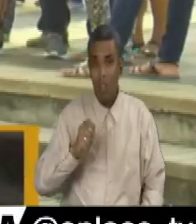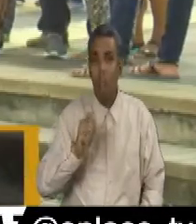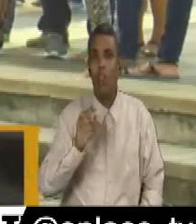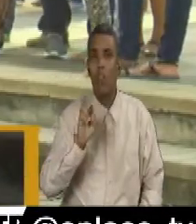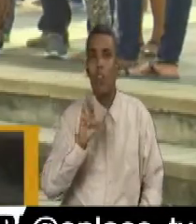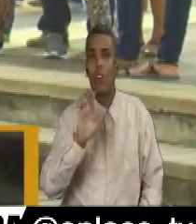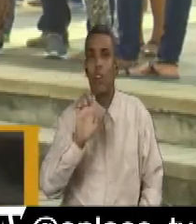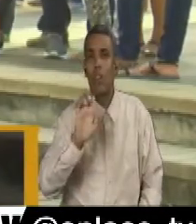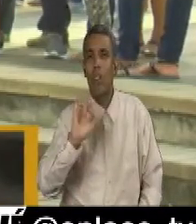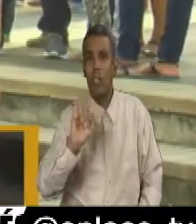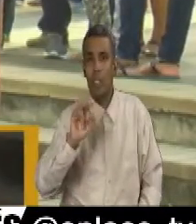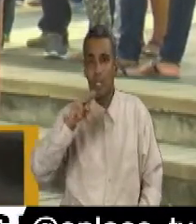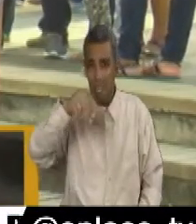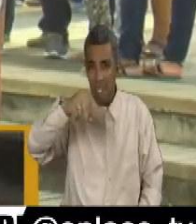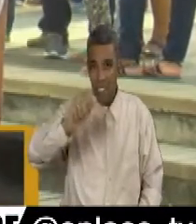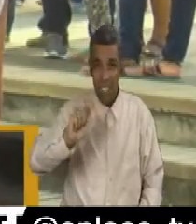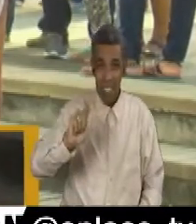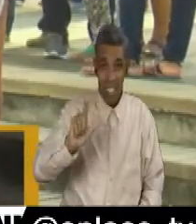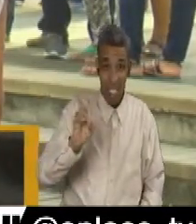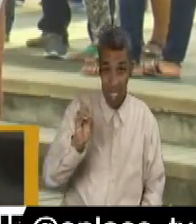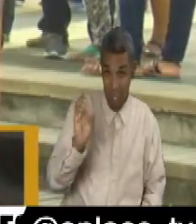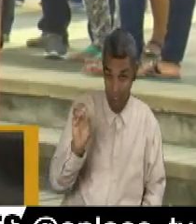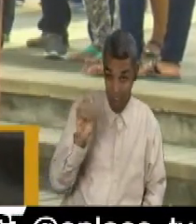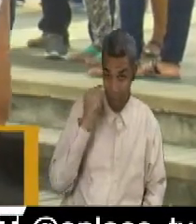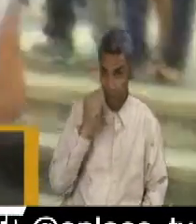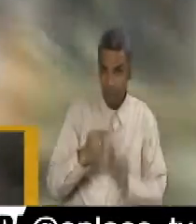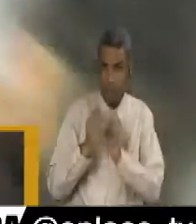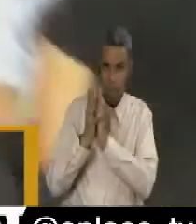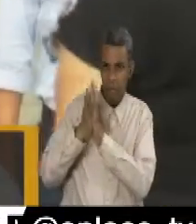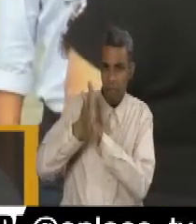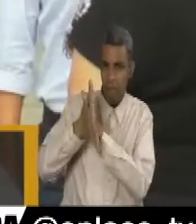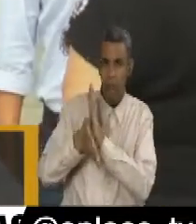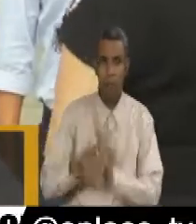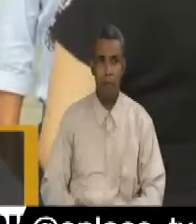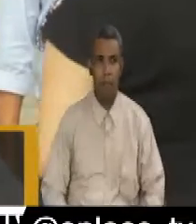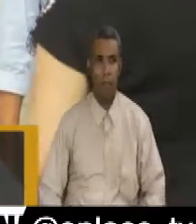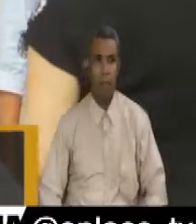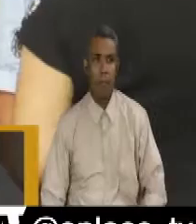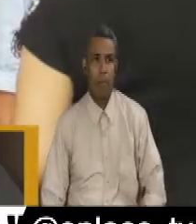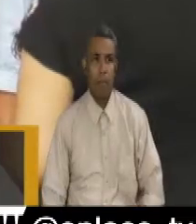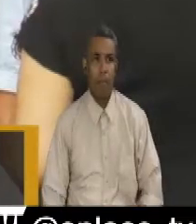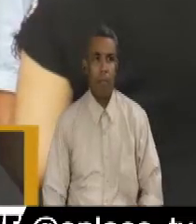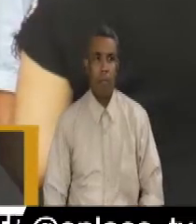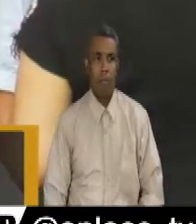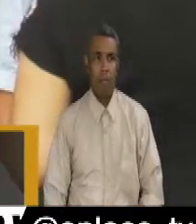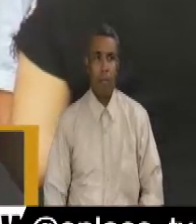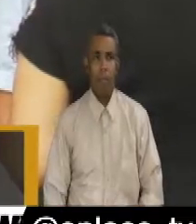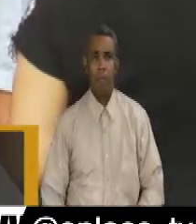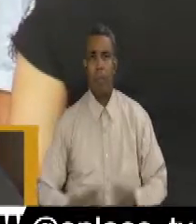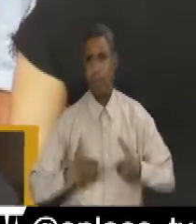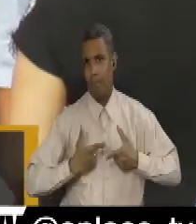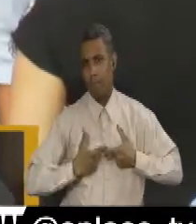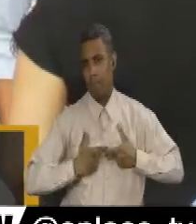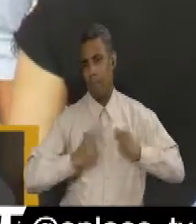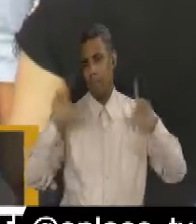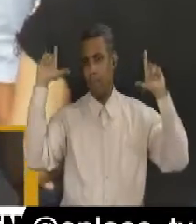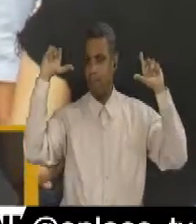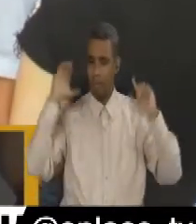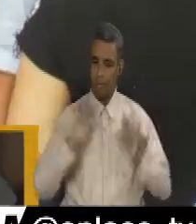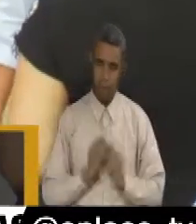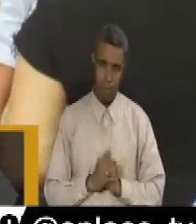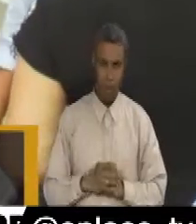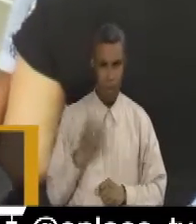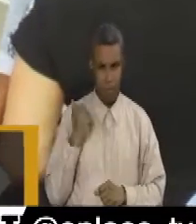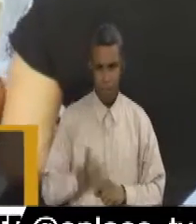al frente de este caso, y esto fue lo que le dijo a Enlace Noticias. Es muy bienvenida la libertad de David después de 7 años de